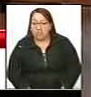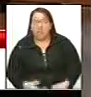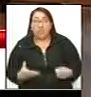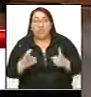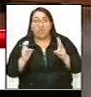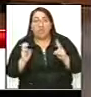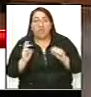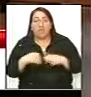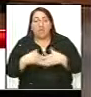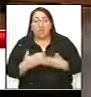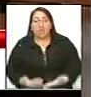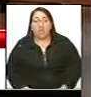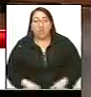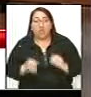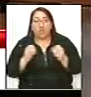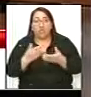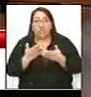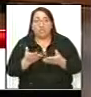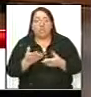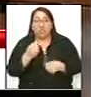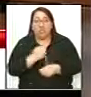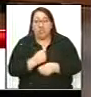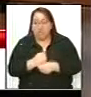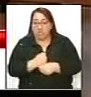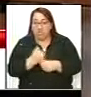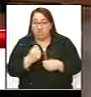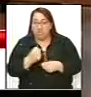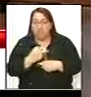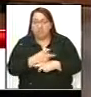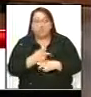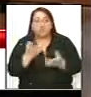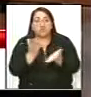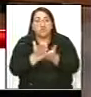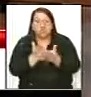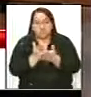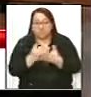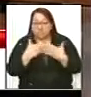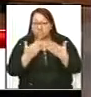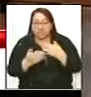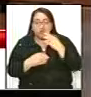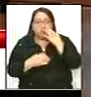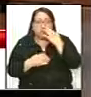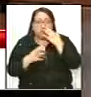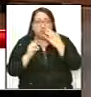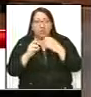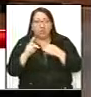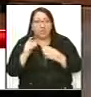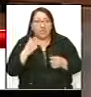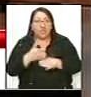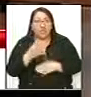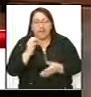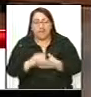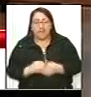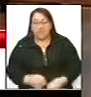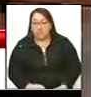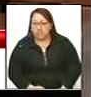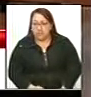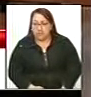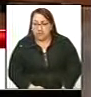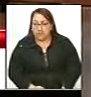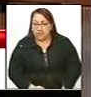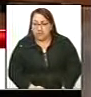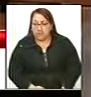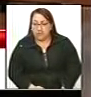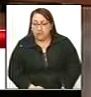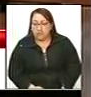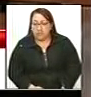adolescente se haga como una obra, donde la violencia escolar se haga como una obra, llegan más al alumno. Normalmente